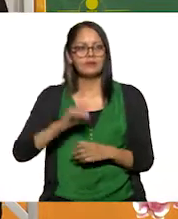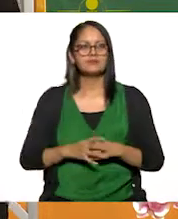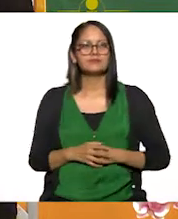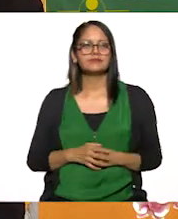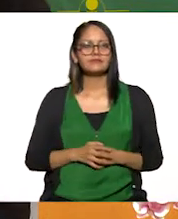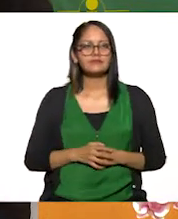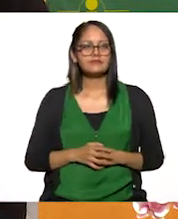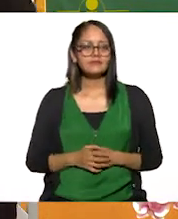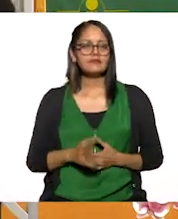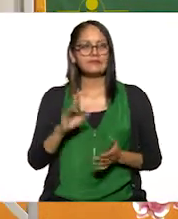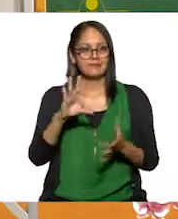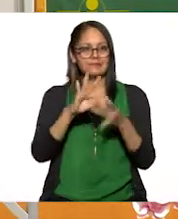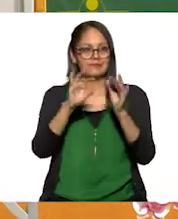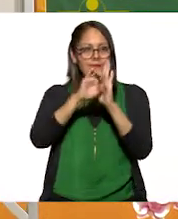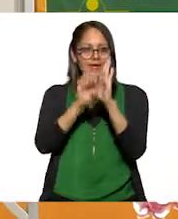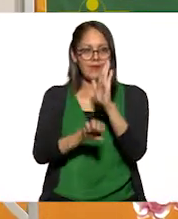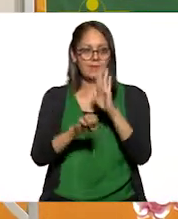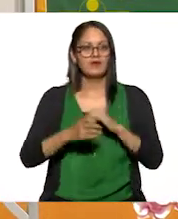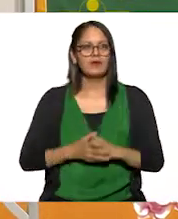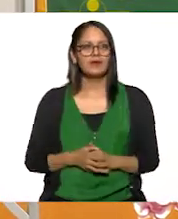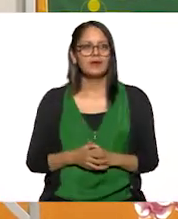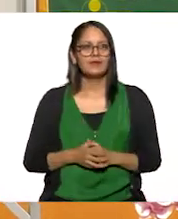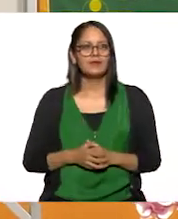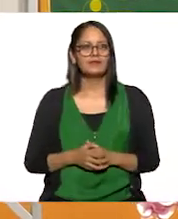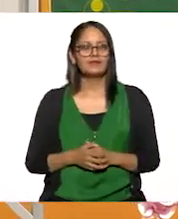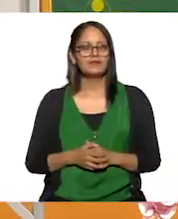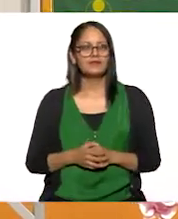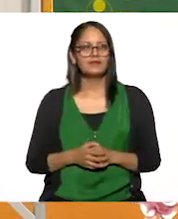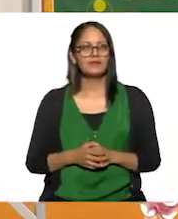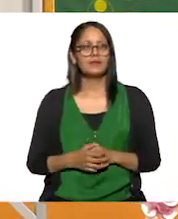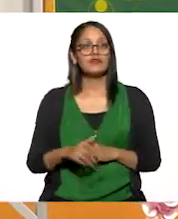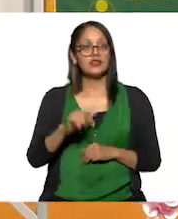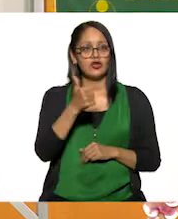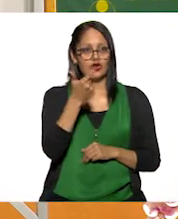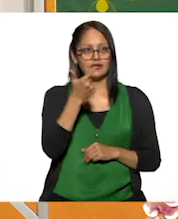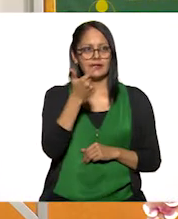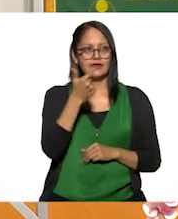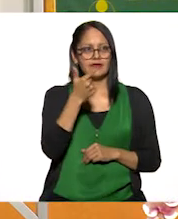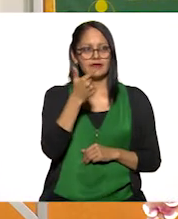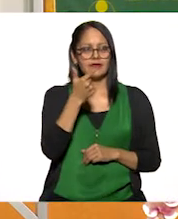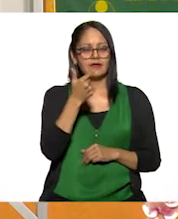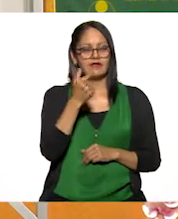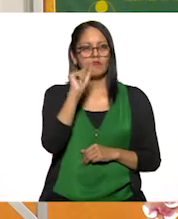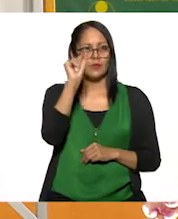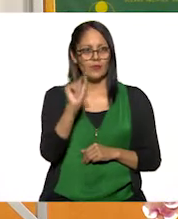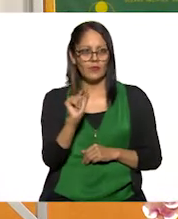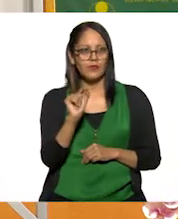así. Te voy a poner un ejemplo abajo. Podríamos decir que son las 12.